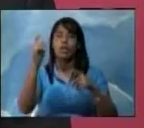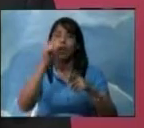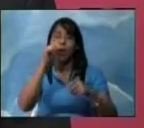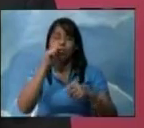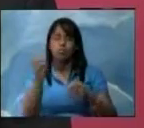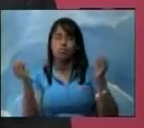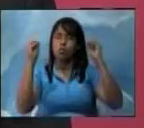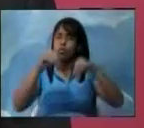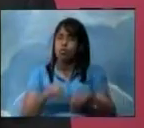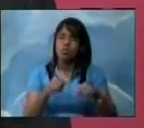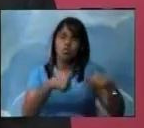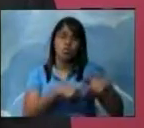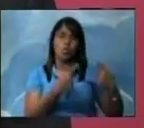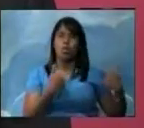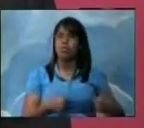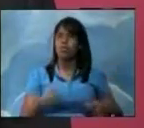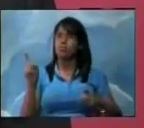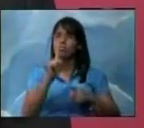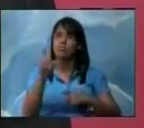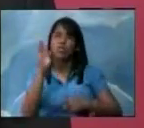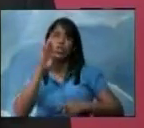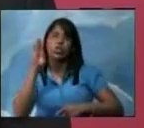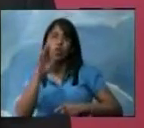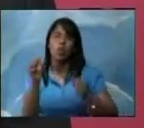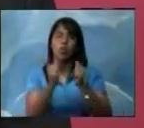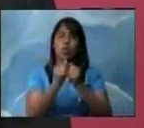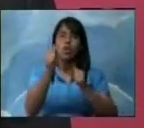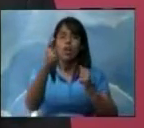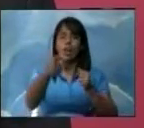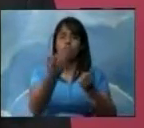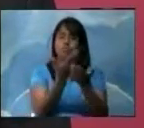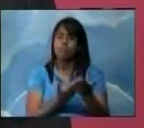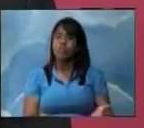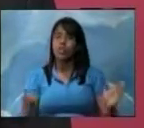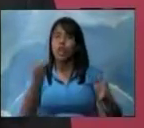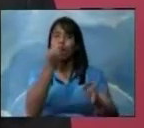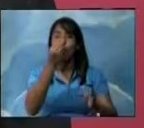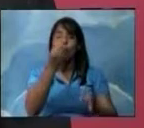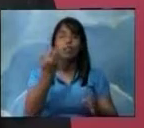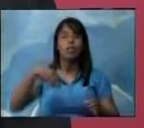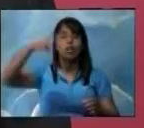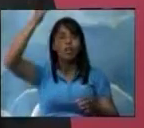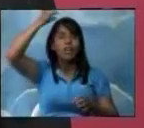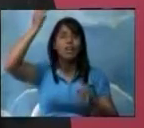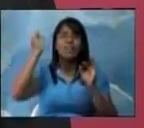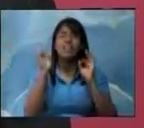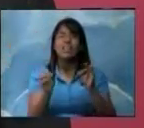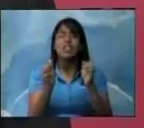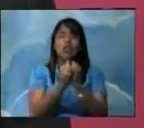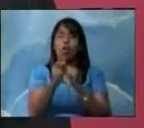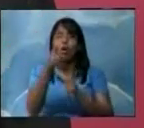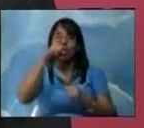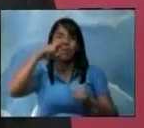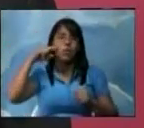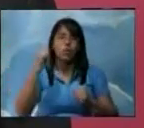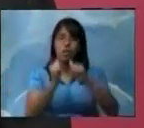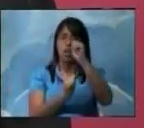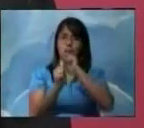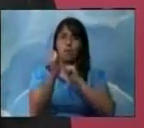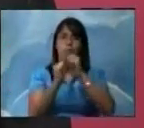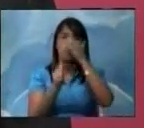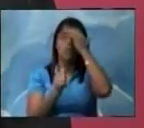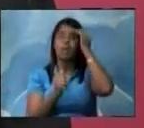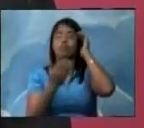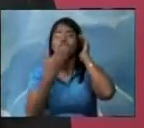su corazón no contaminarse con la porción de la comida del rey, ni con el vino que él bebía.